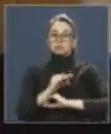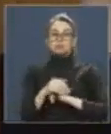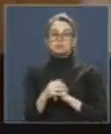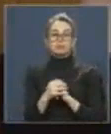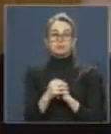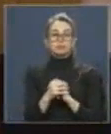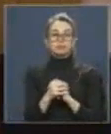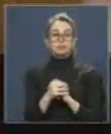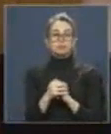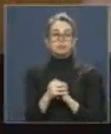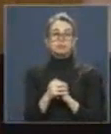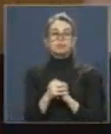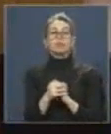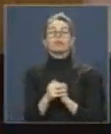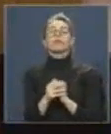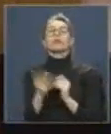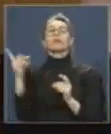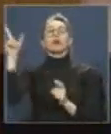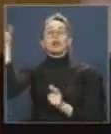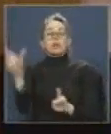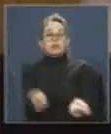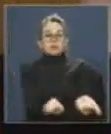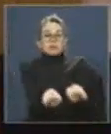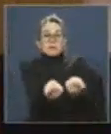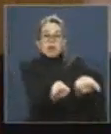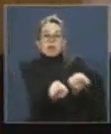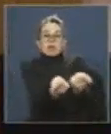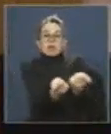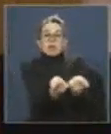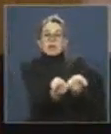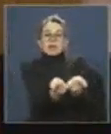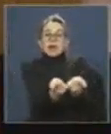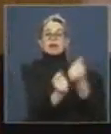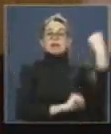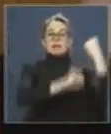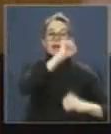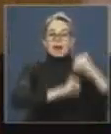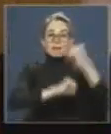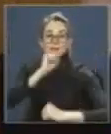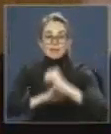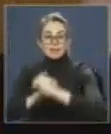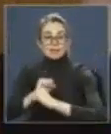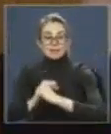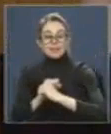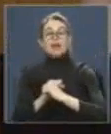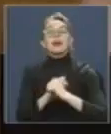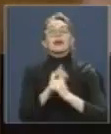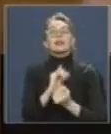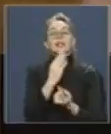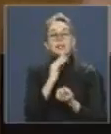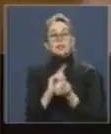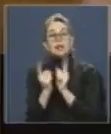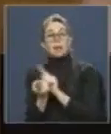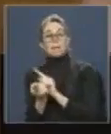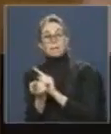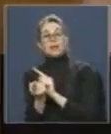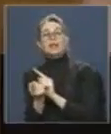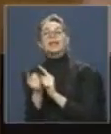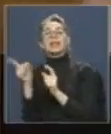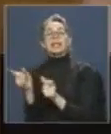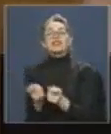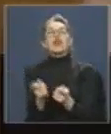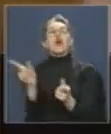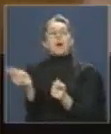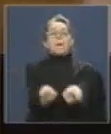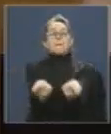no solo en la objetividad gracias al control de los medio de producción sino que la subjetividad gracias al control de